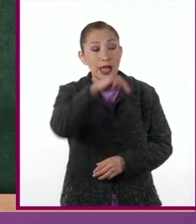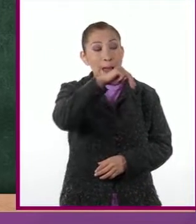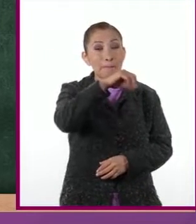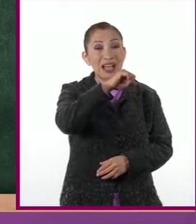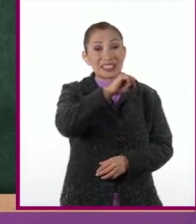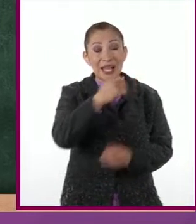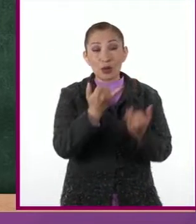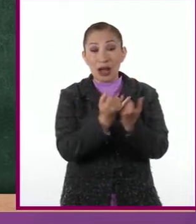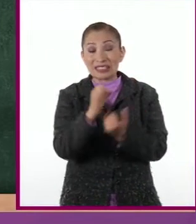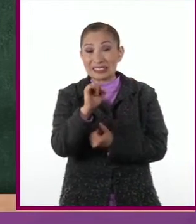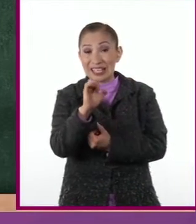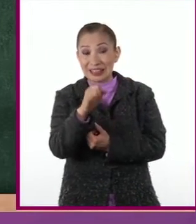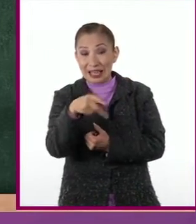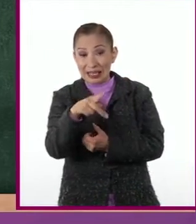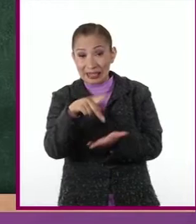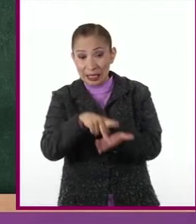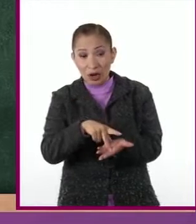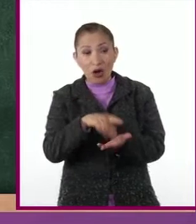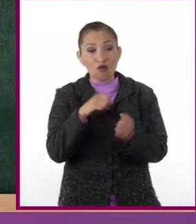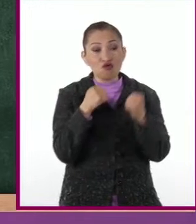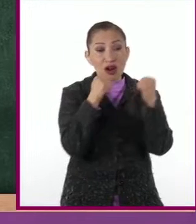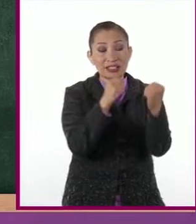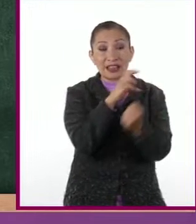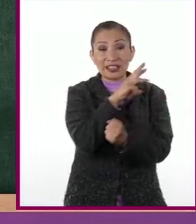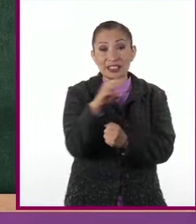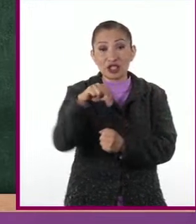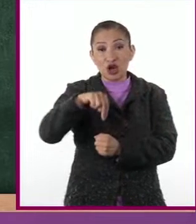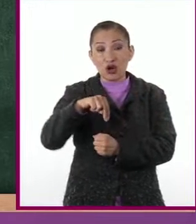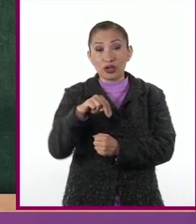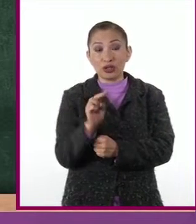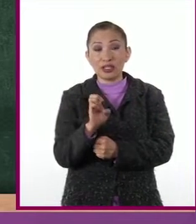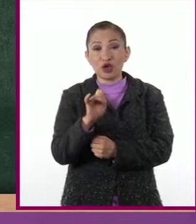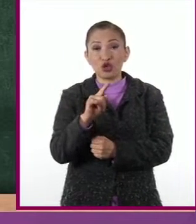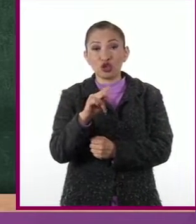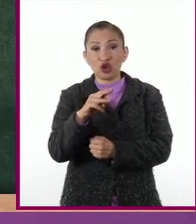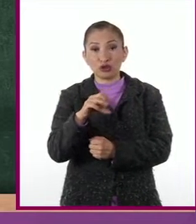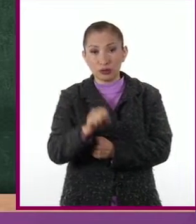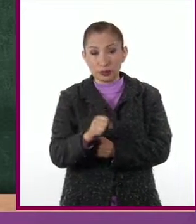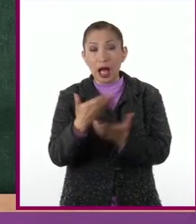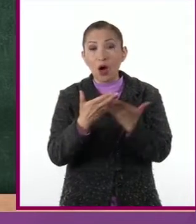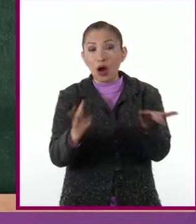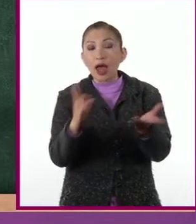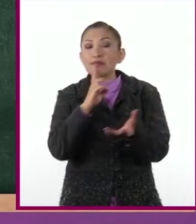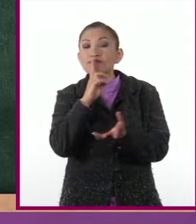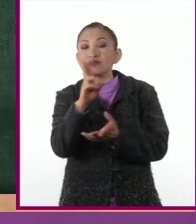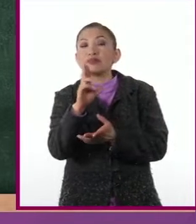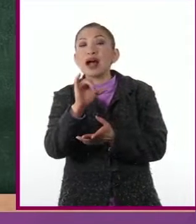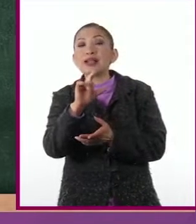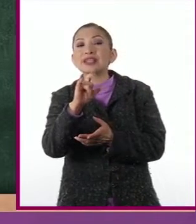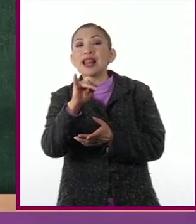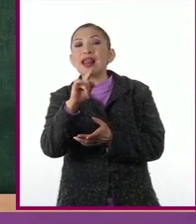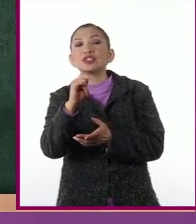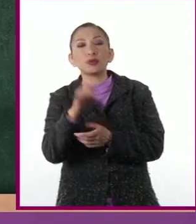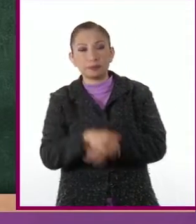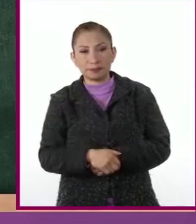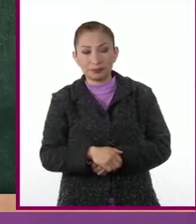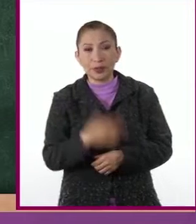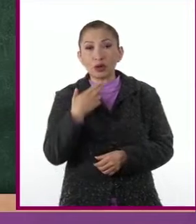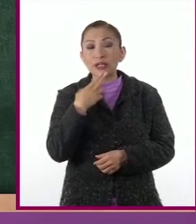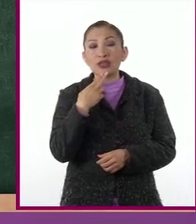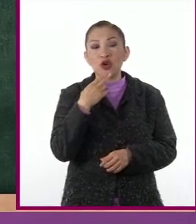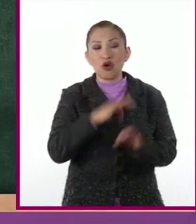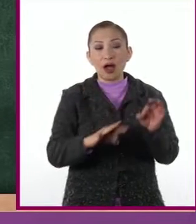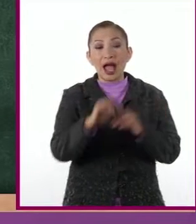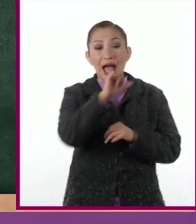igual a 60 kilogramos, fuerza es igual a 300 newtons, y vamos a encontrar el valor de la aceleración utilizando la